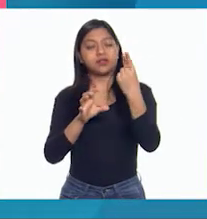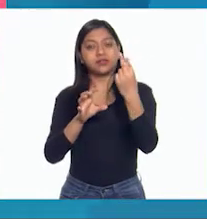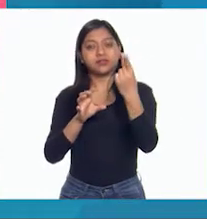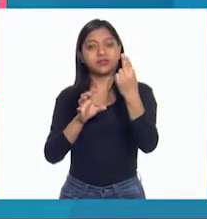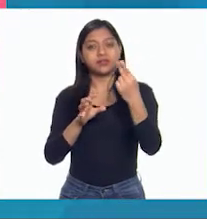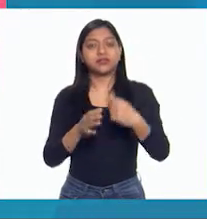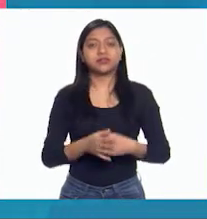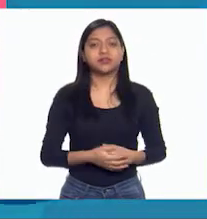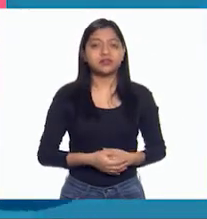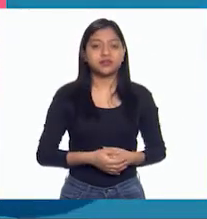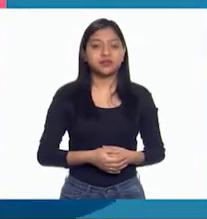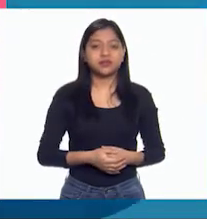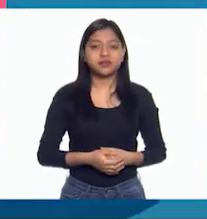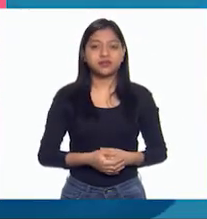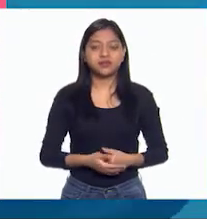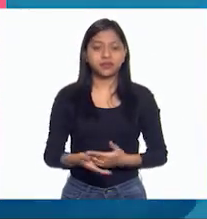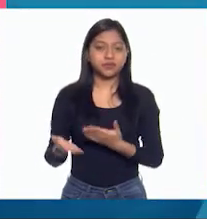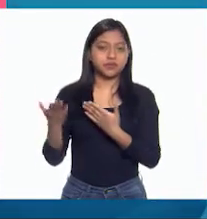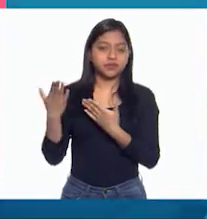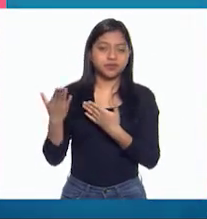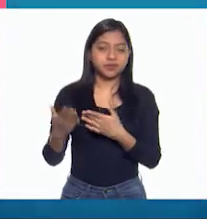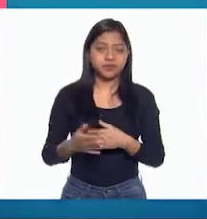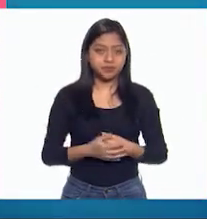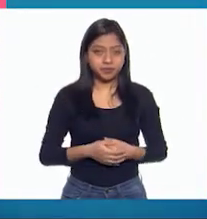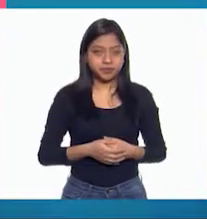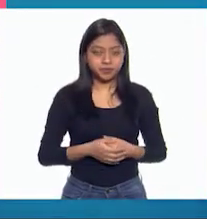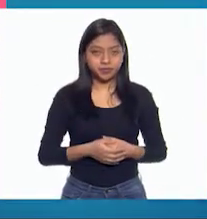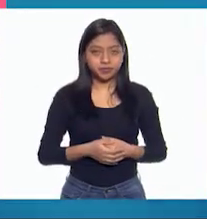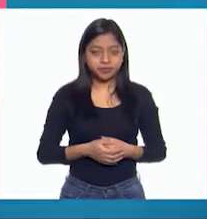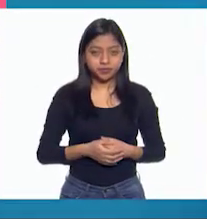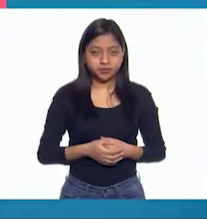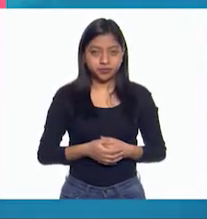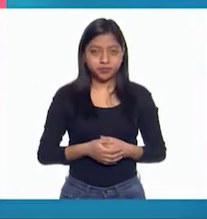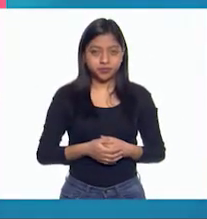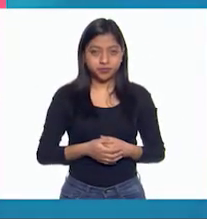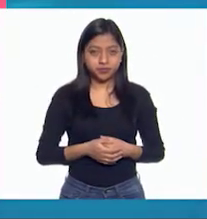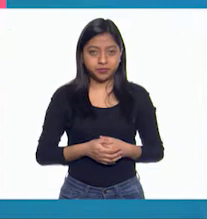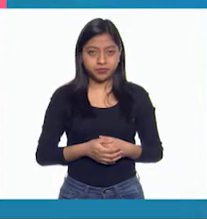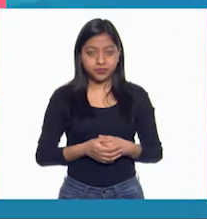Y voy a cambiar el 32 por el 25. Por el 25.